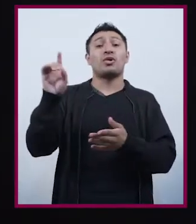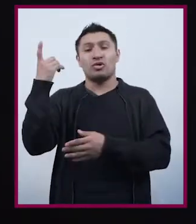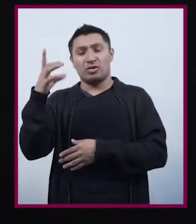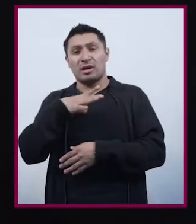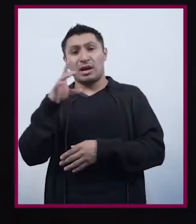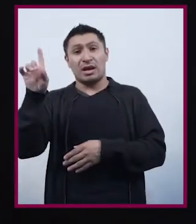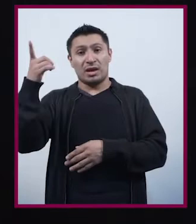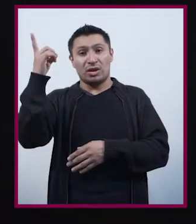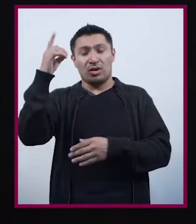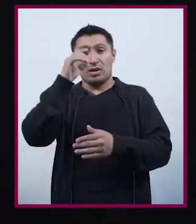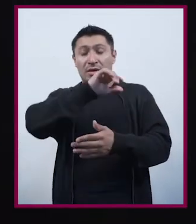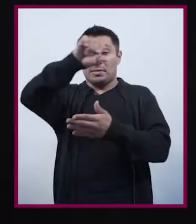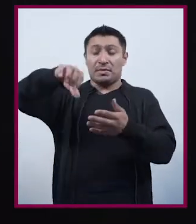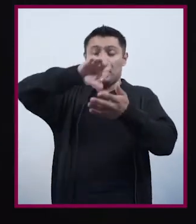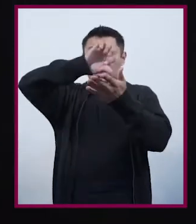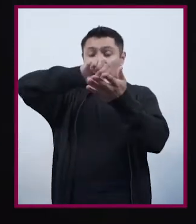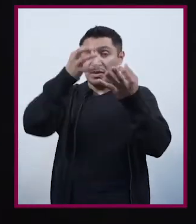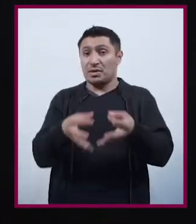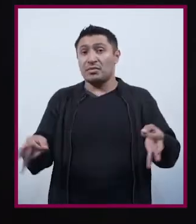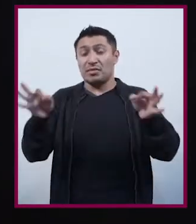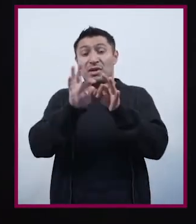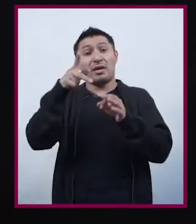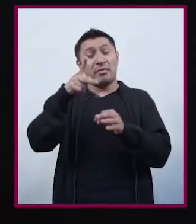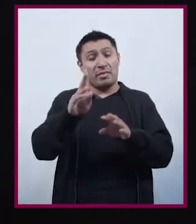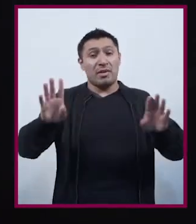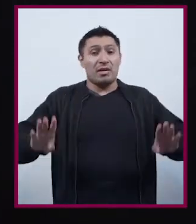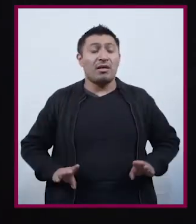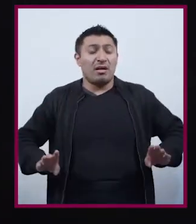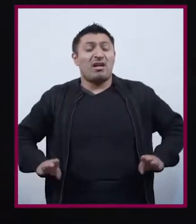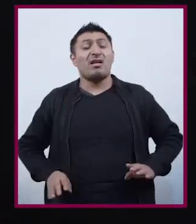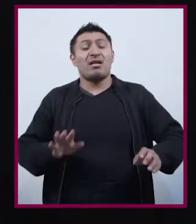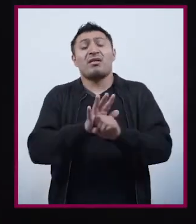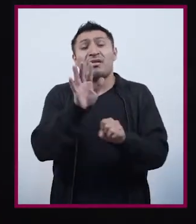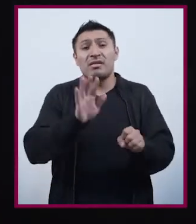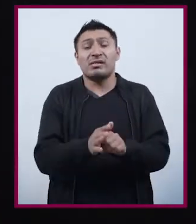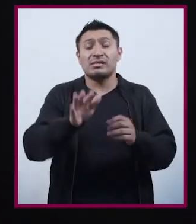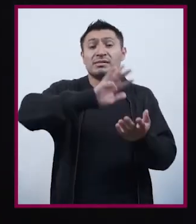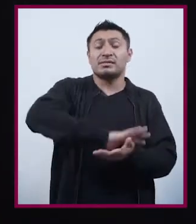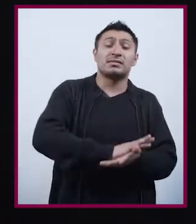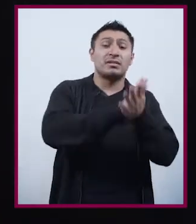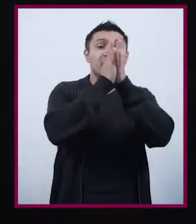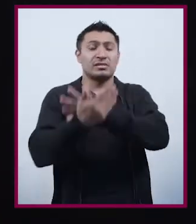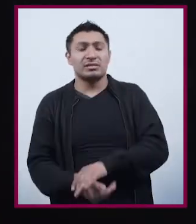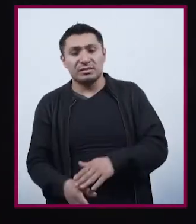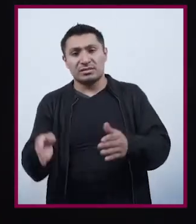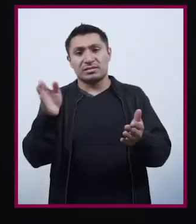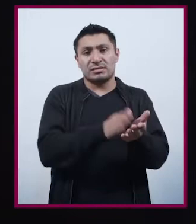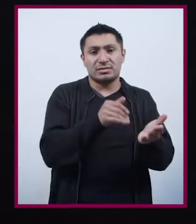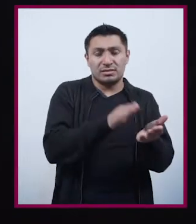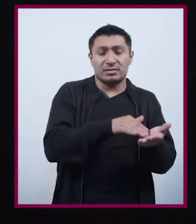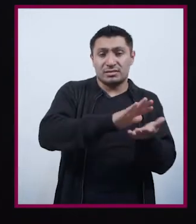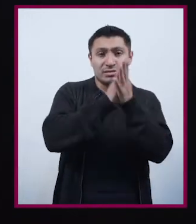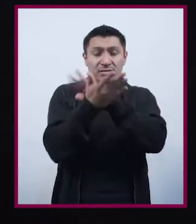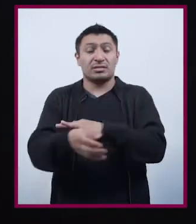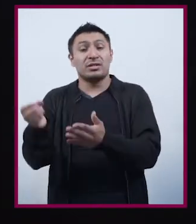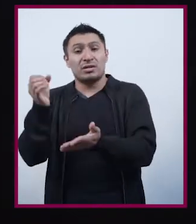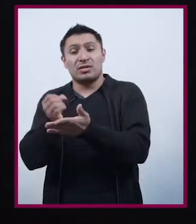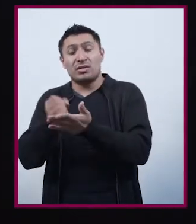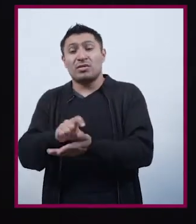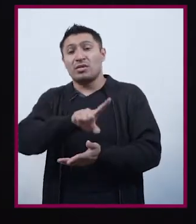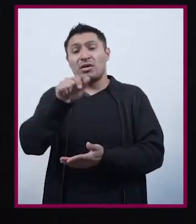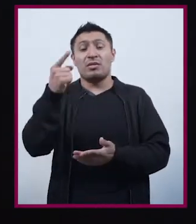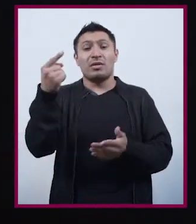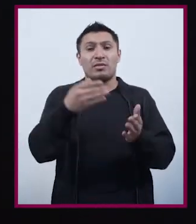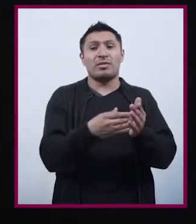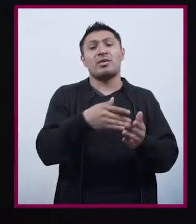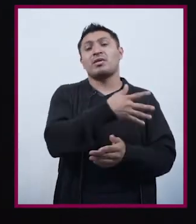que colocaba el dólar al centro, pero cuya característica era la convertibilidad del billete en oro, que para